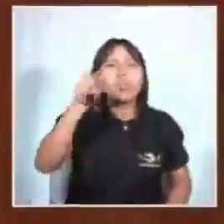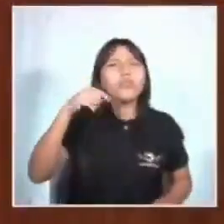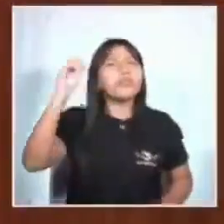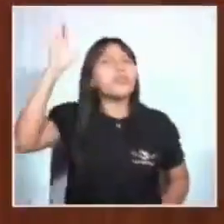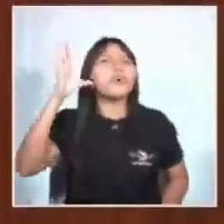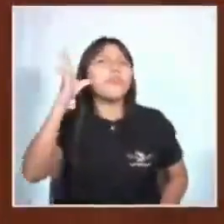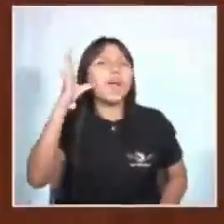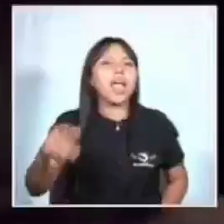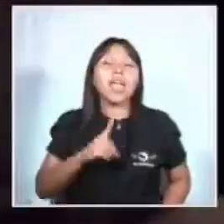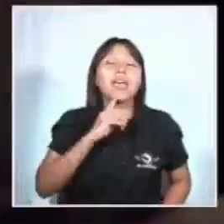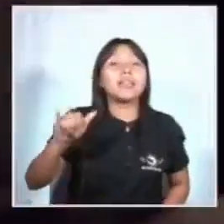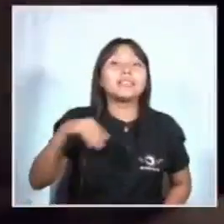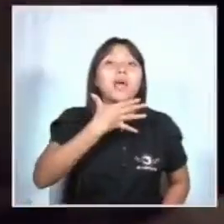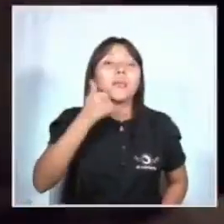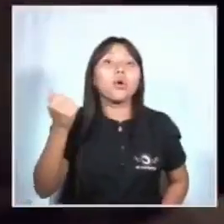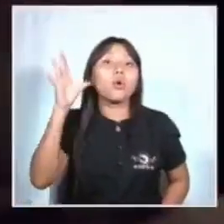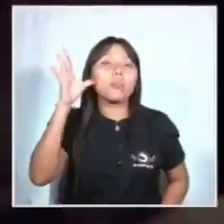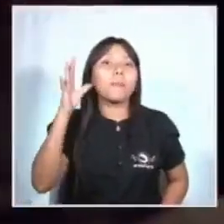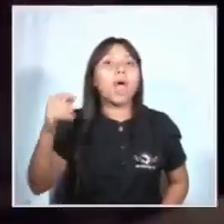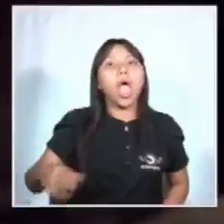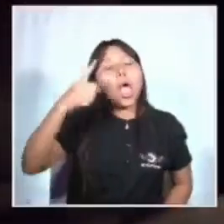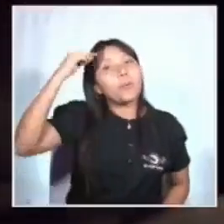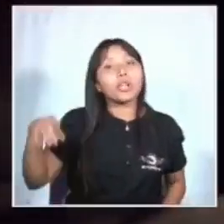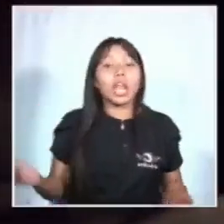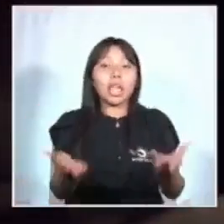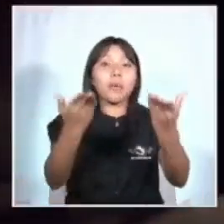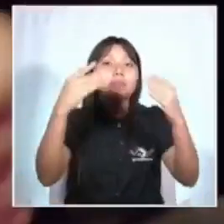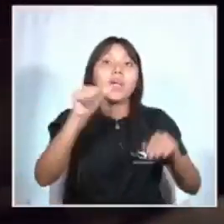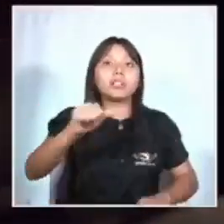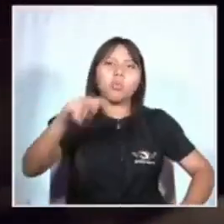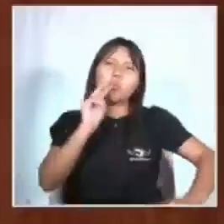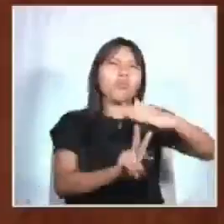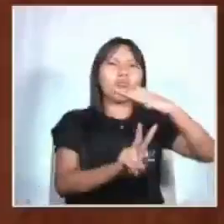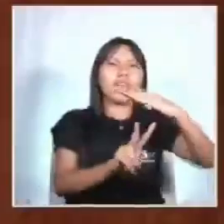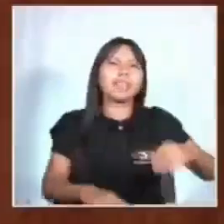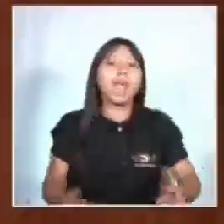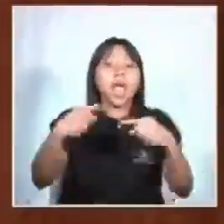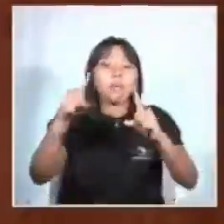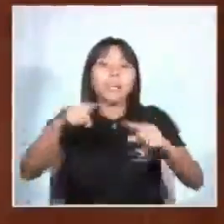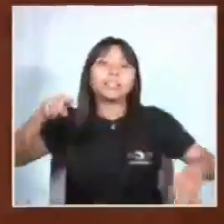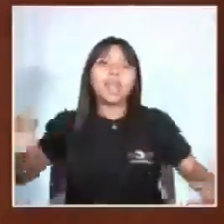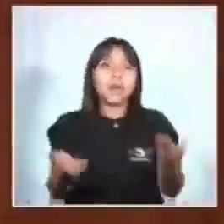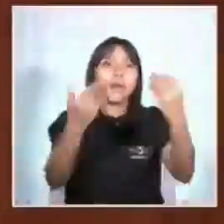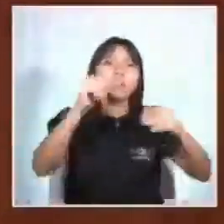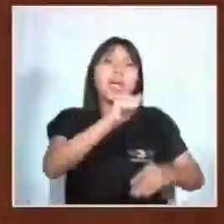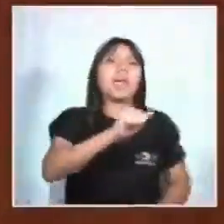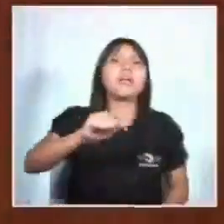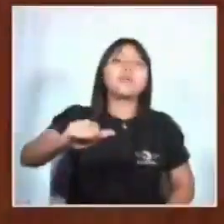para ese Mariano. Porque vas a levantar un profeta, vas a levantar un